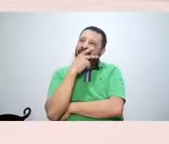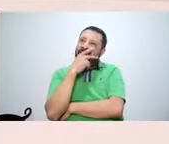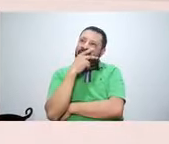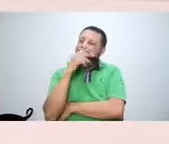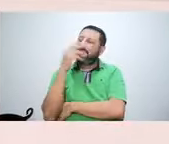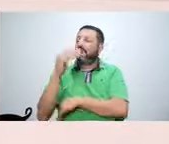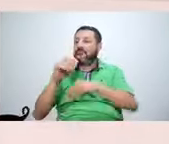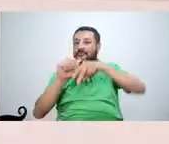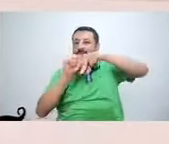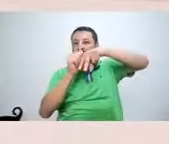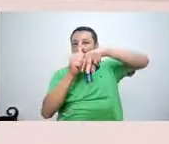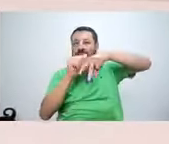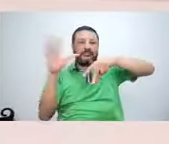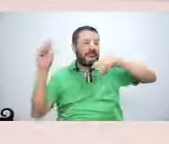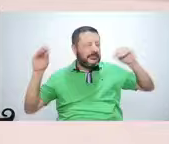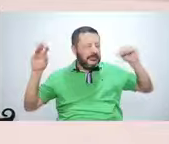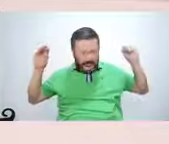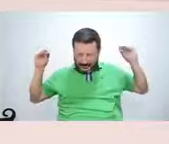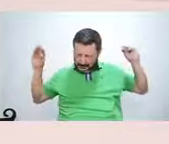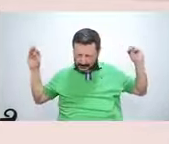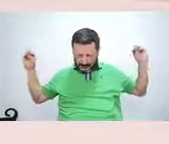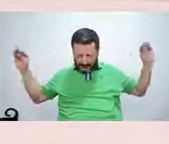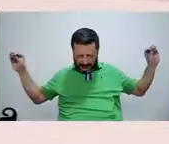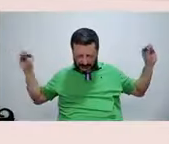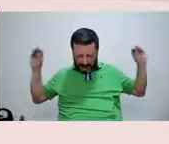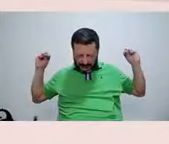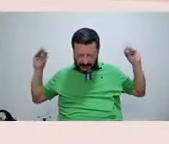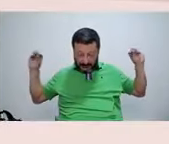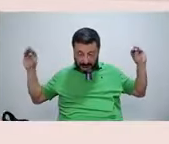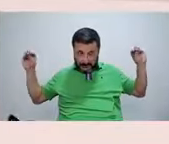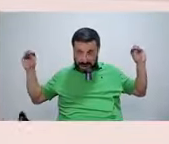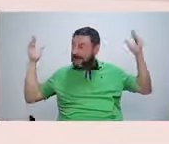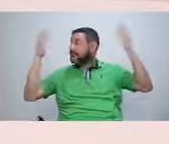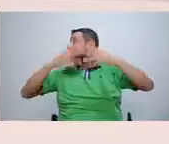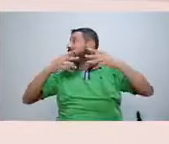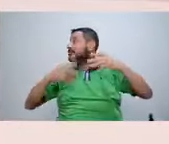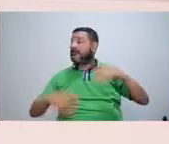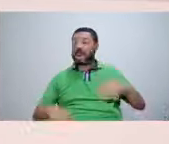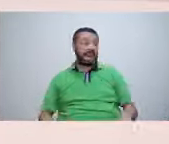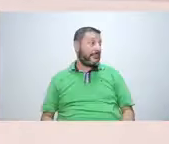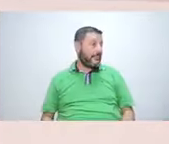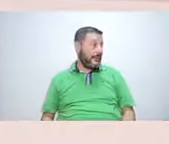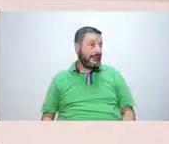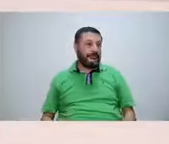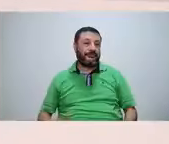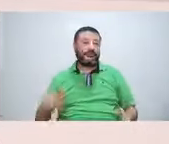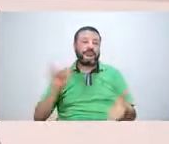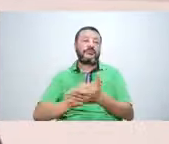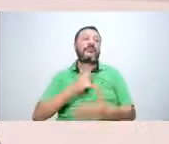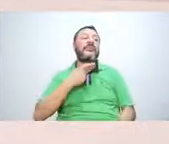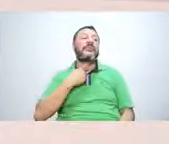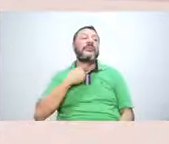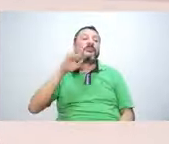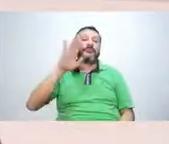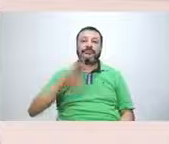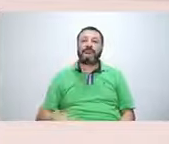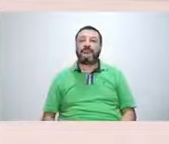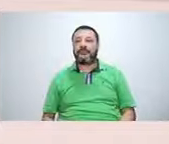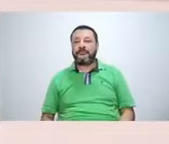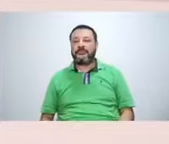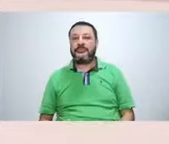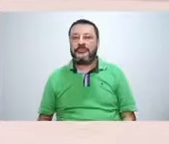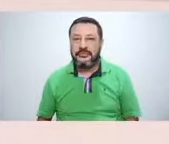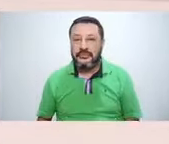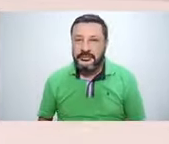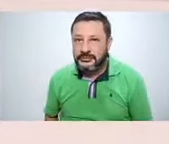escucha todas esas voces, está muy despertado. Entonces, sí, va como en el gusto de cada deportista. Hay gente que le gusta